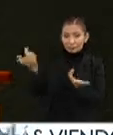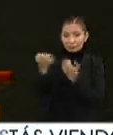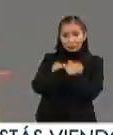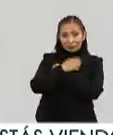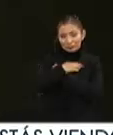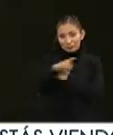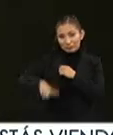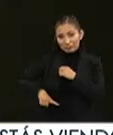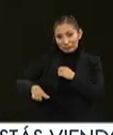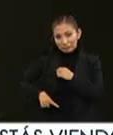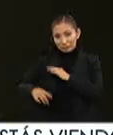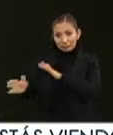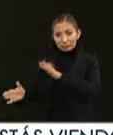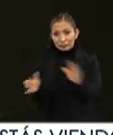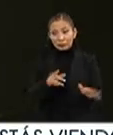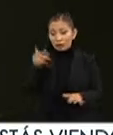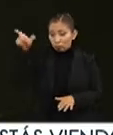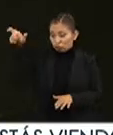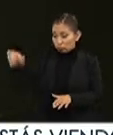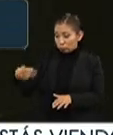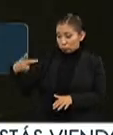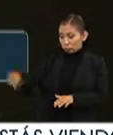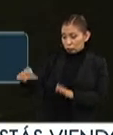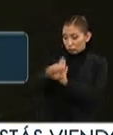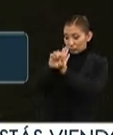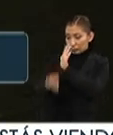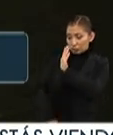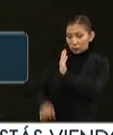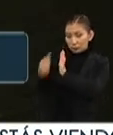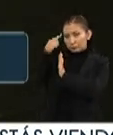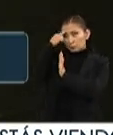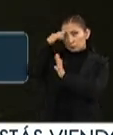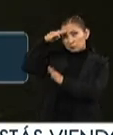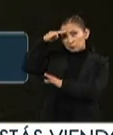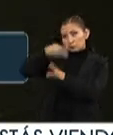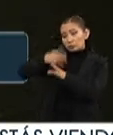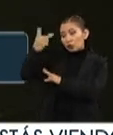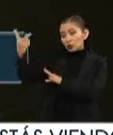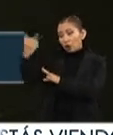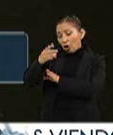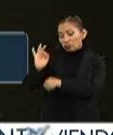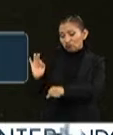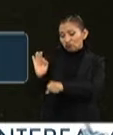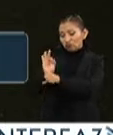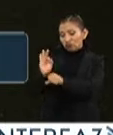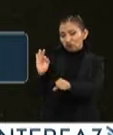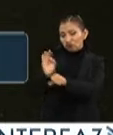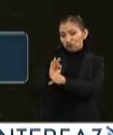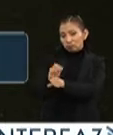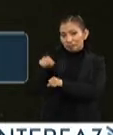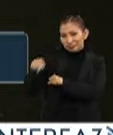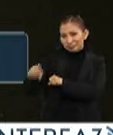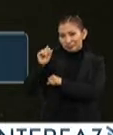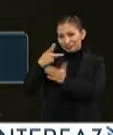pública. Y queda su figura y su ejemplo como dos sombras protectoras de este premio